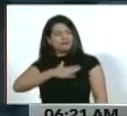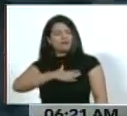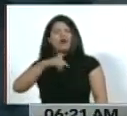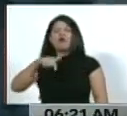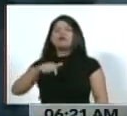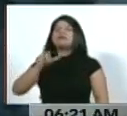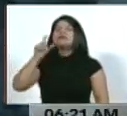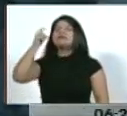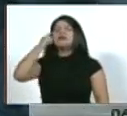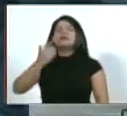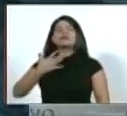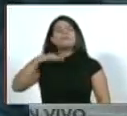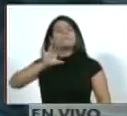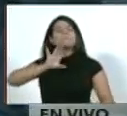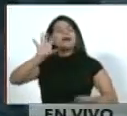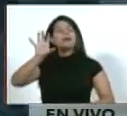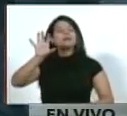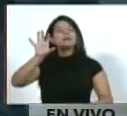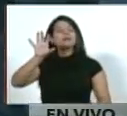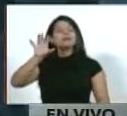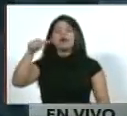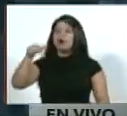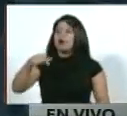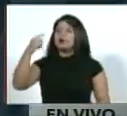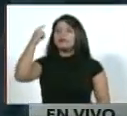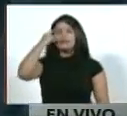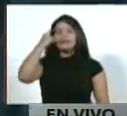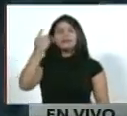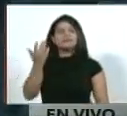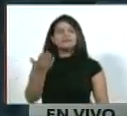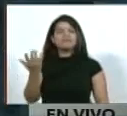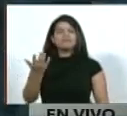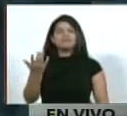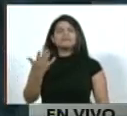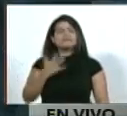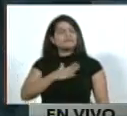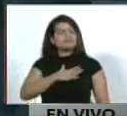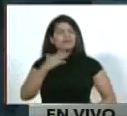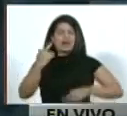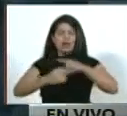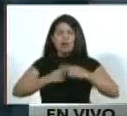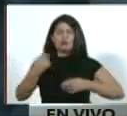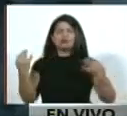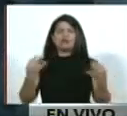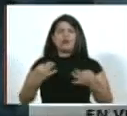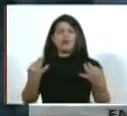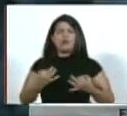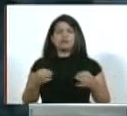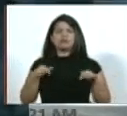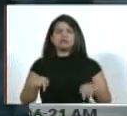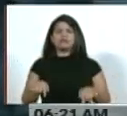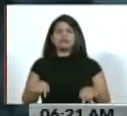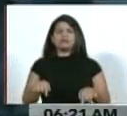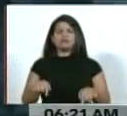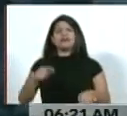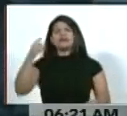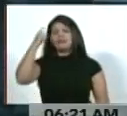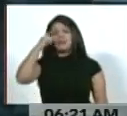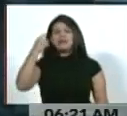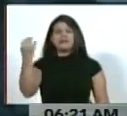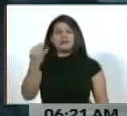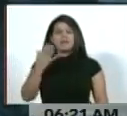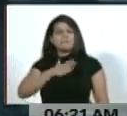patria, un día de revolucionarios, un día de